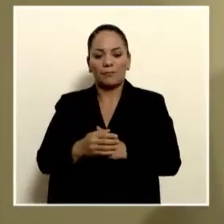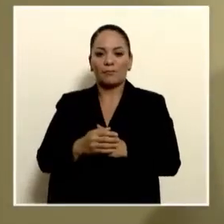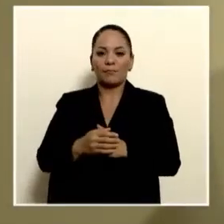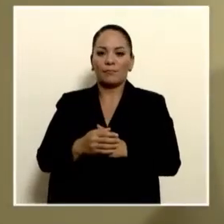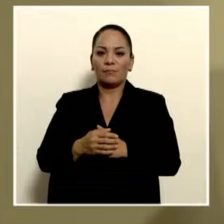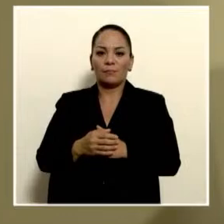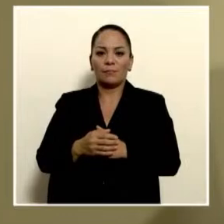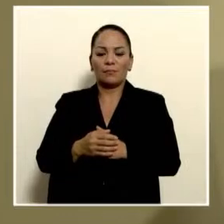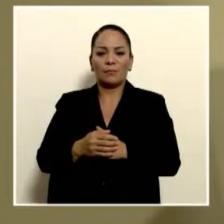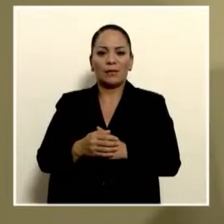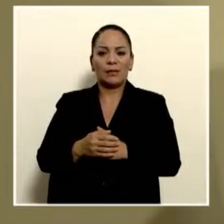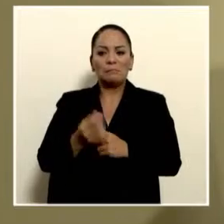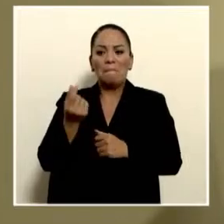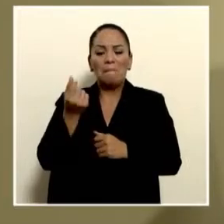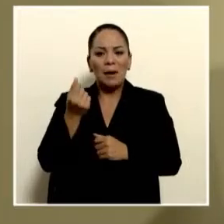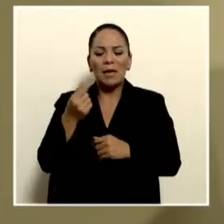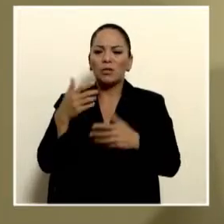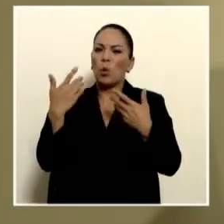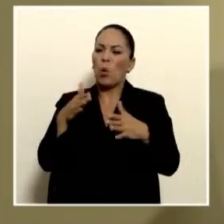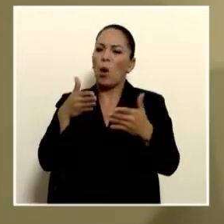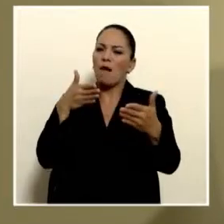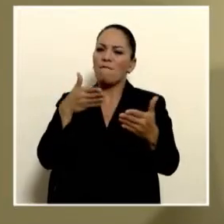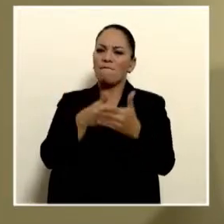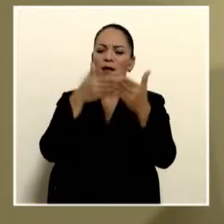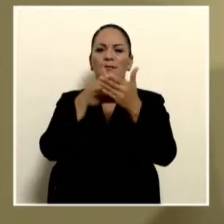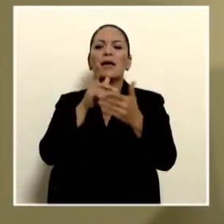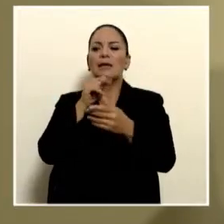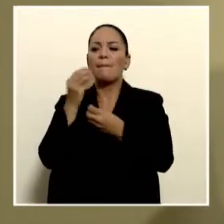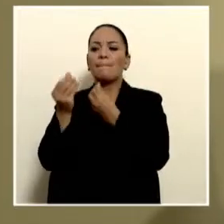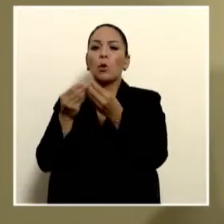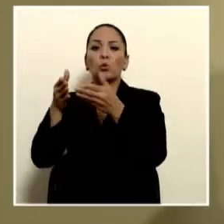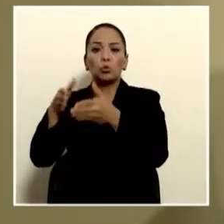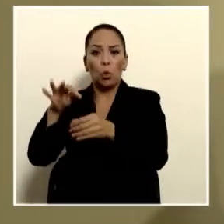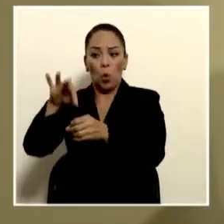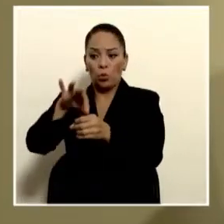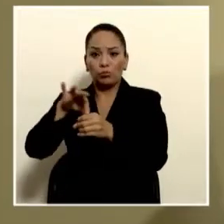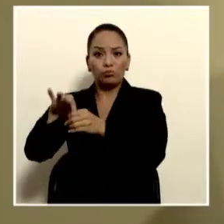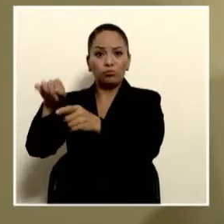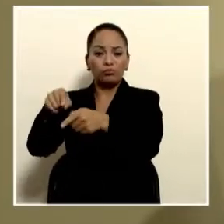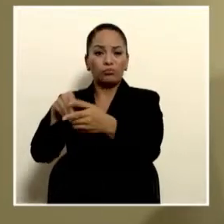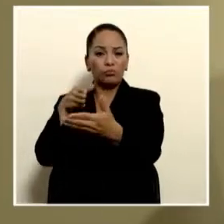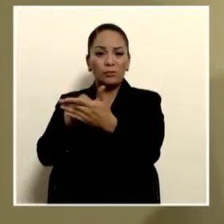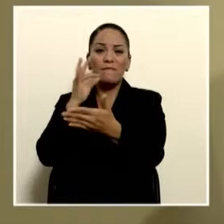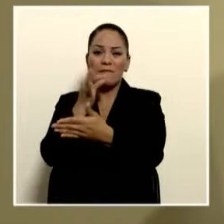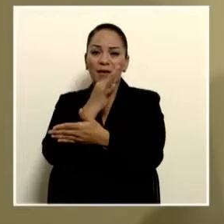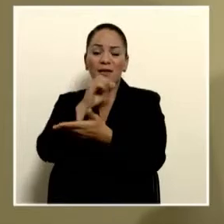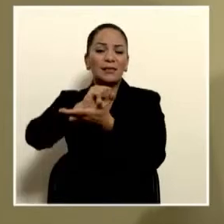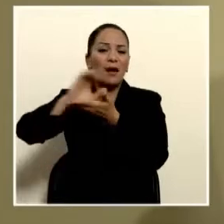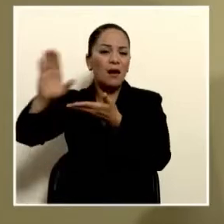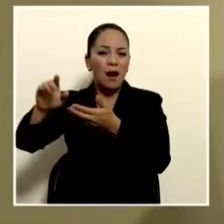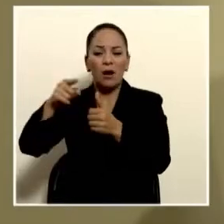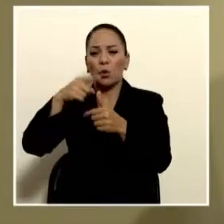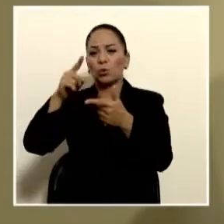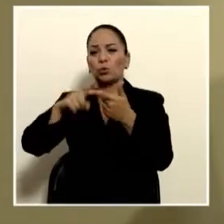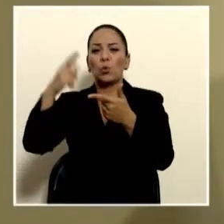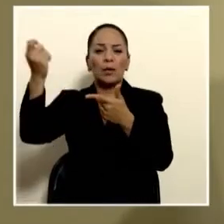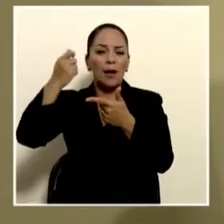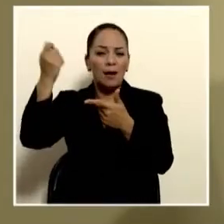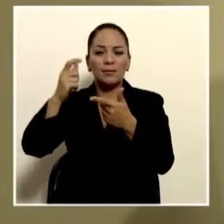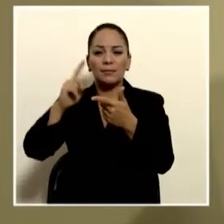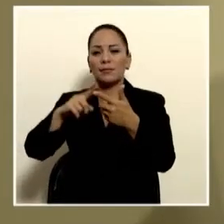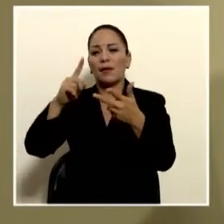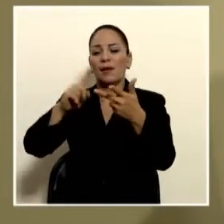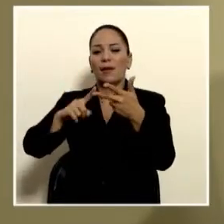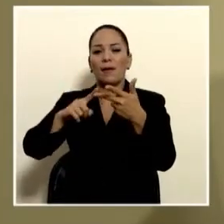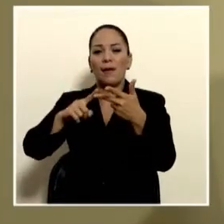castigando tanto al productor agropecuario en las fincas de San Carlos, de